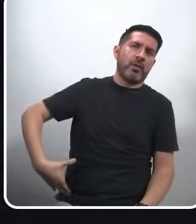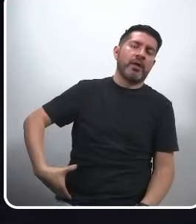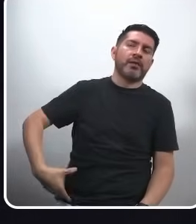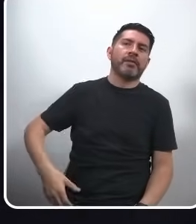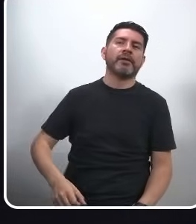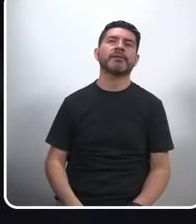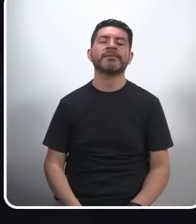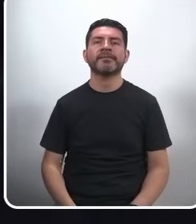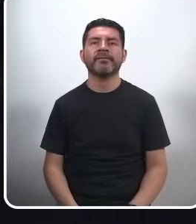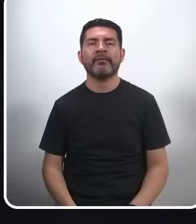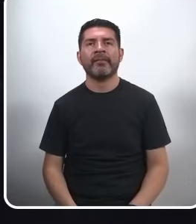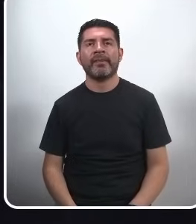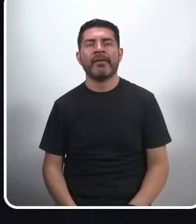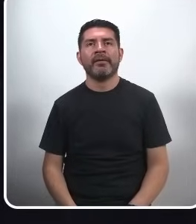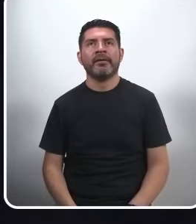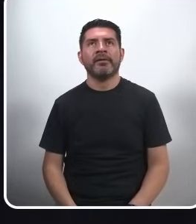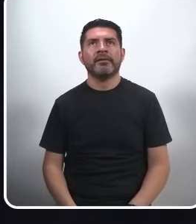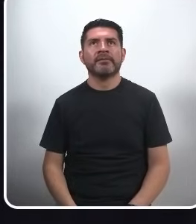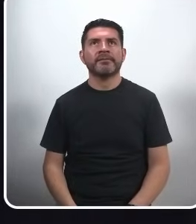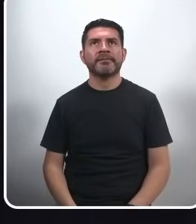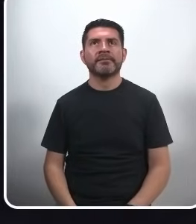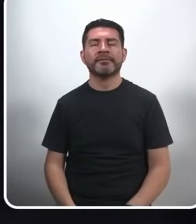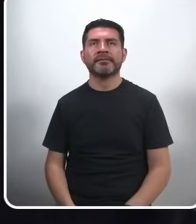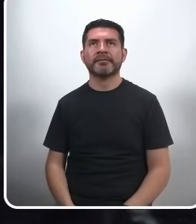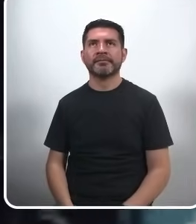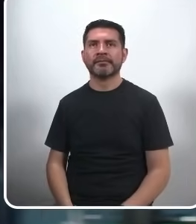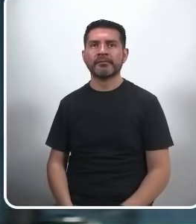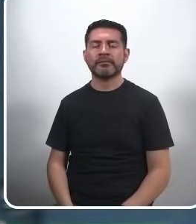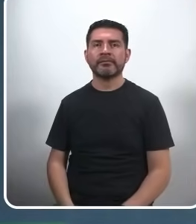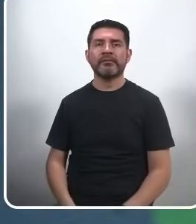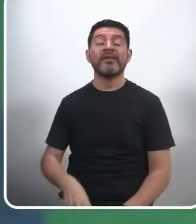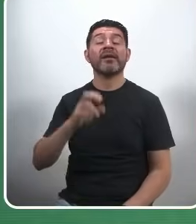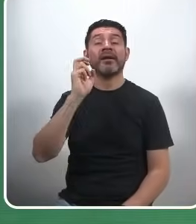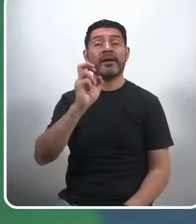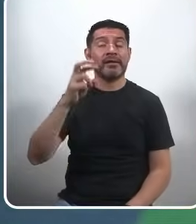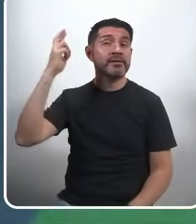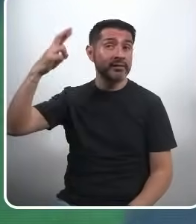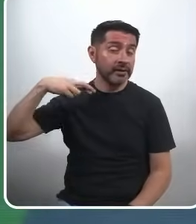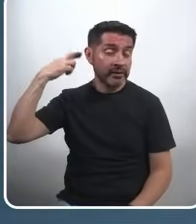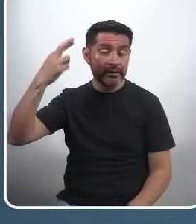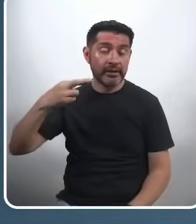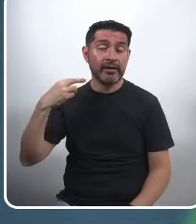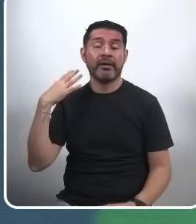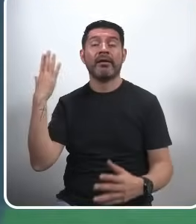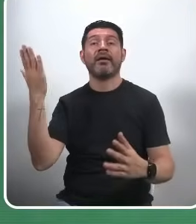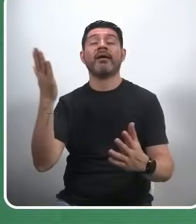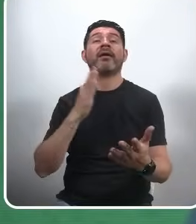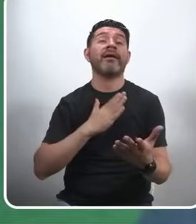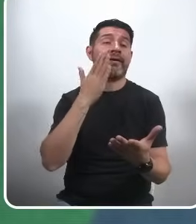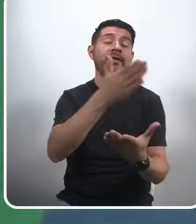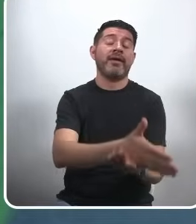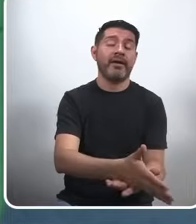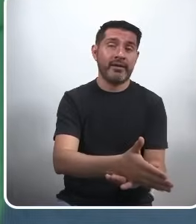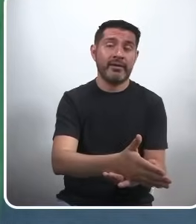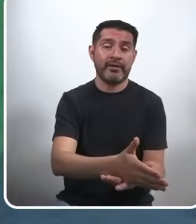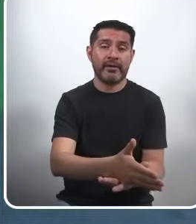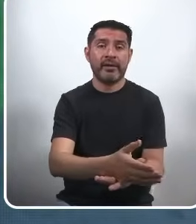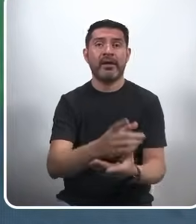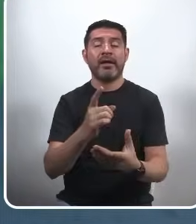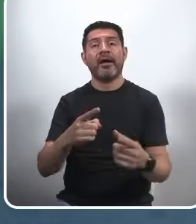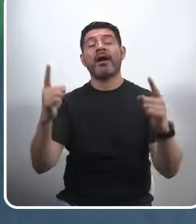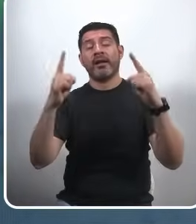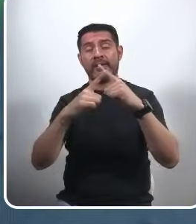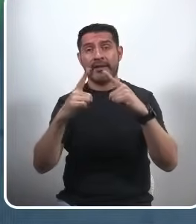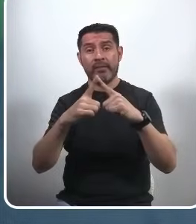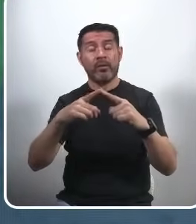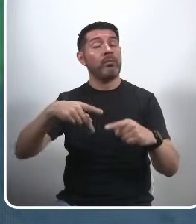muy específicas y no podías brincártelas. Entonces el rey Usías entró con el incensario al templo, él no siendo sacerdote, pero